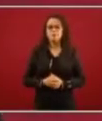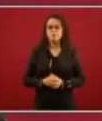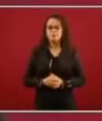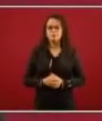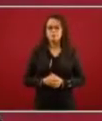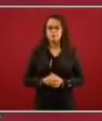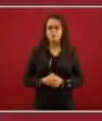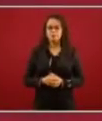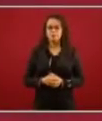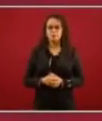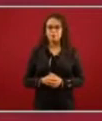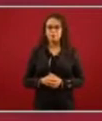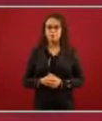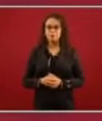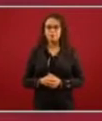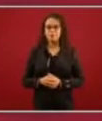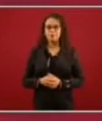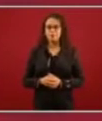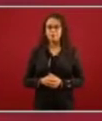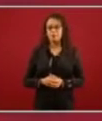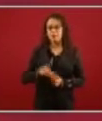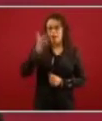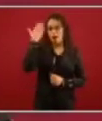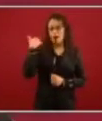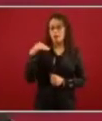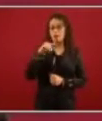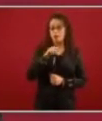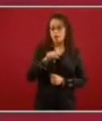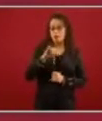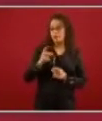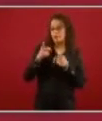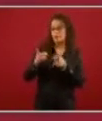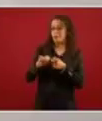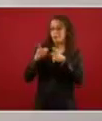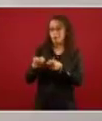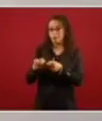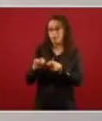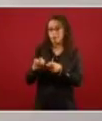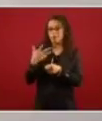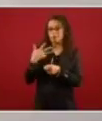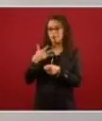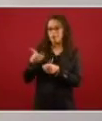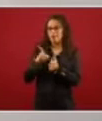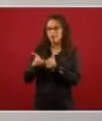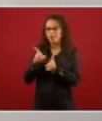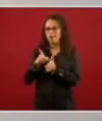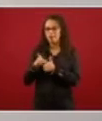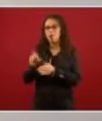el que ya no hay privilegios, el que no se permite la corrupción,